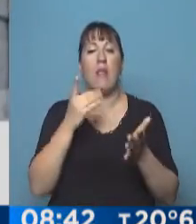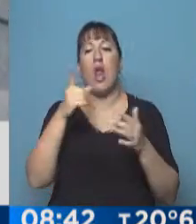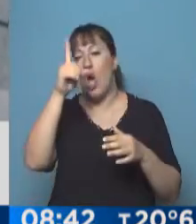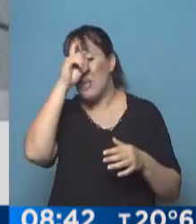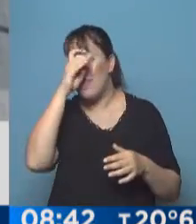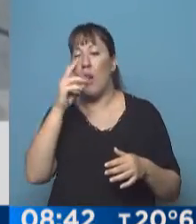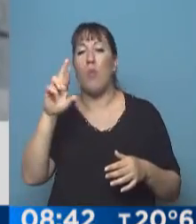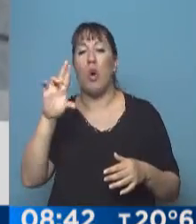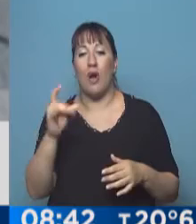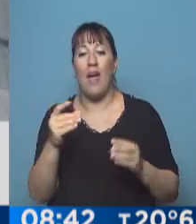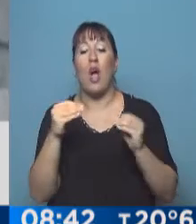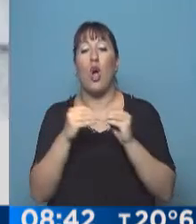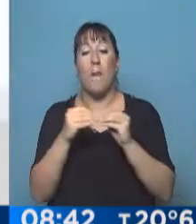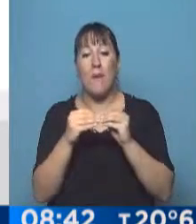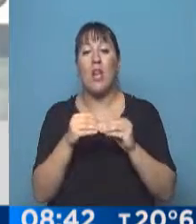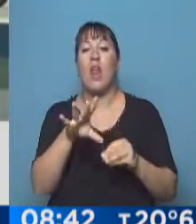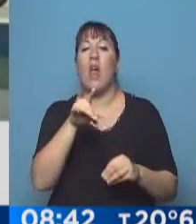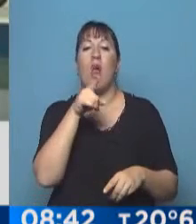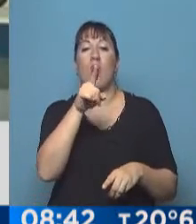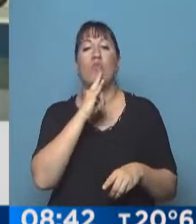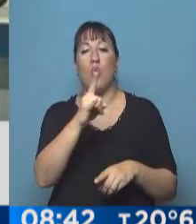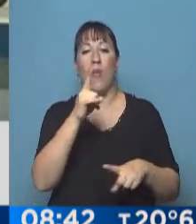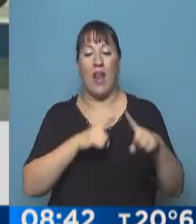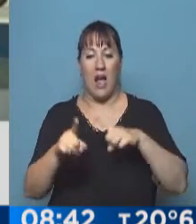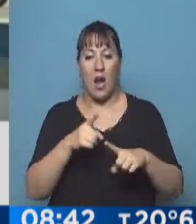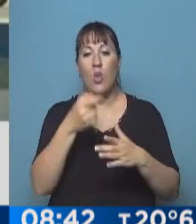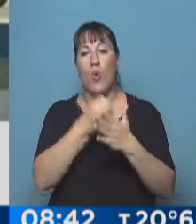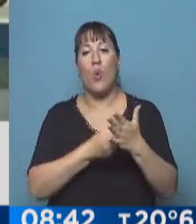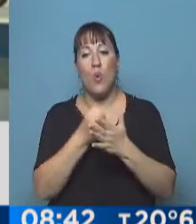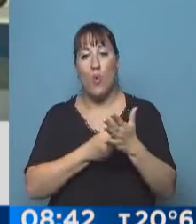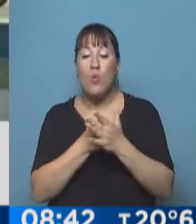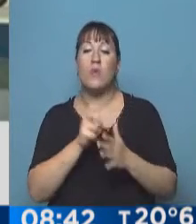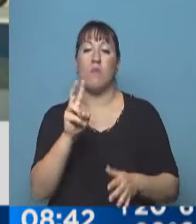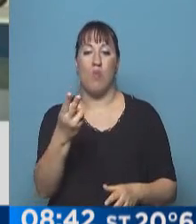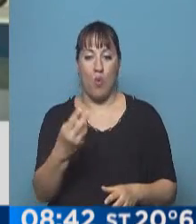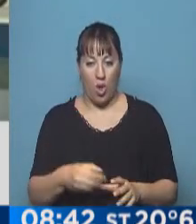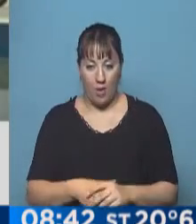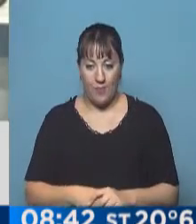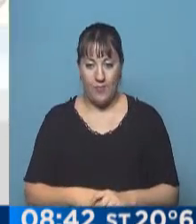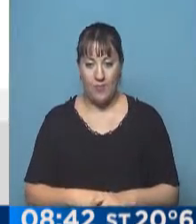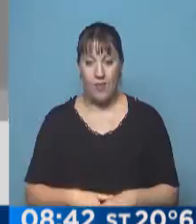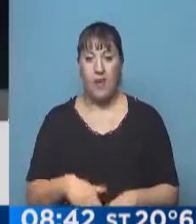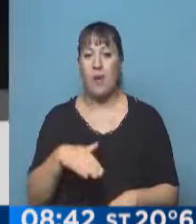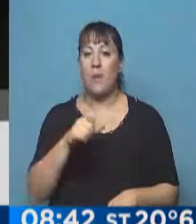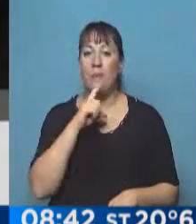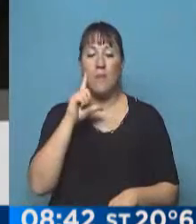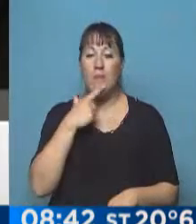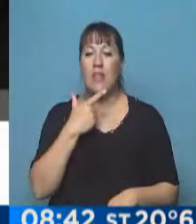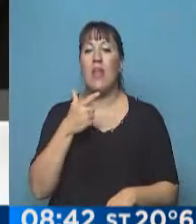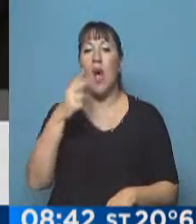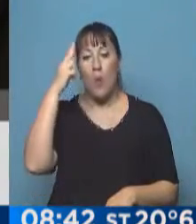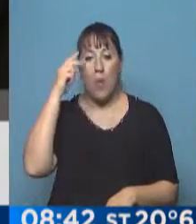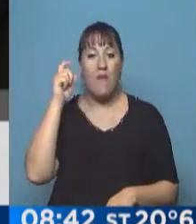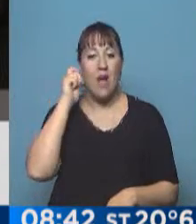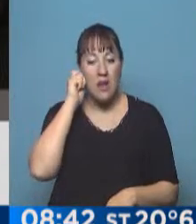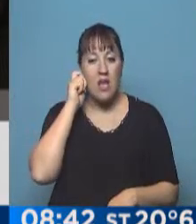Borda. Sus compañeros lo eligieron delegado. Su lucha le costó la vida. Matías empieza a los 9 años en el